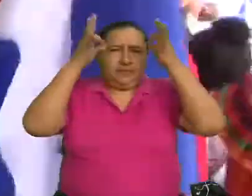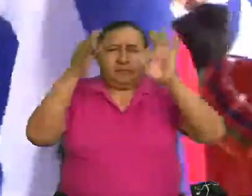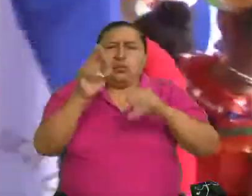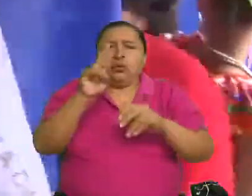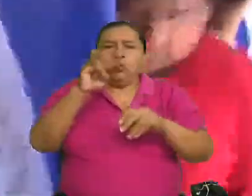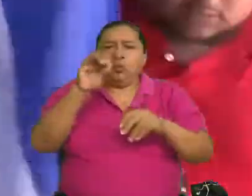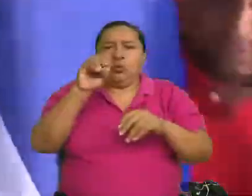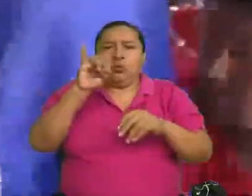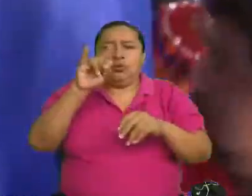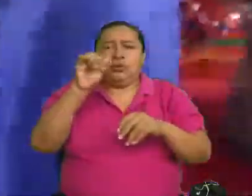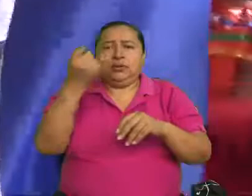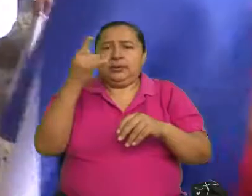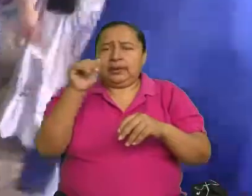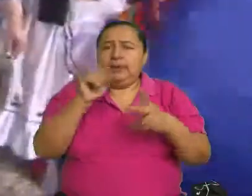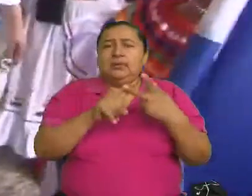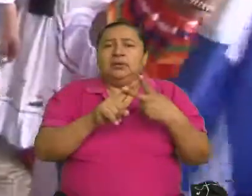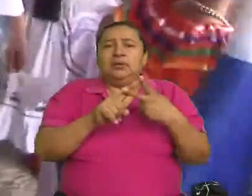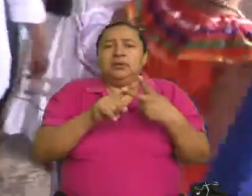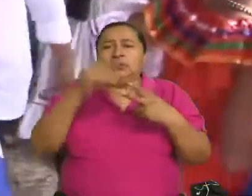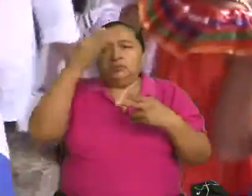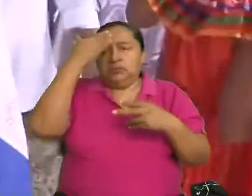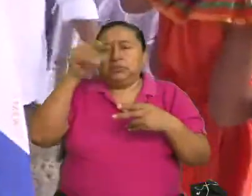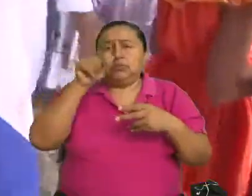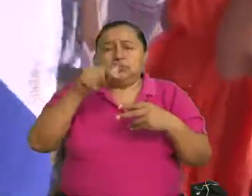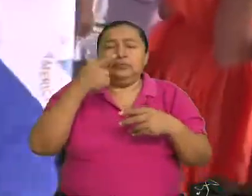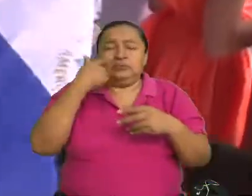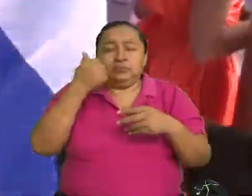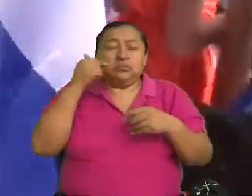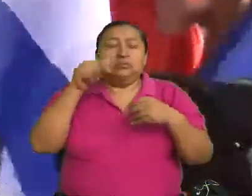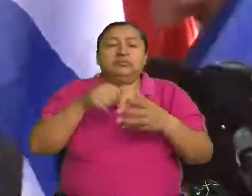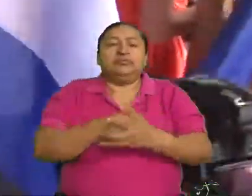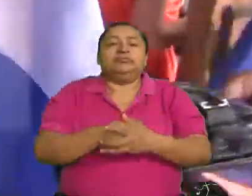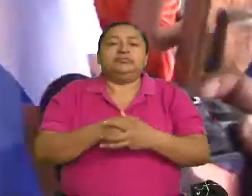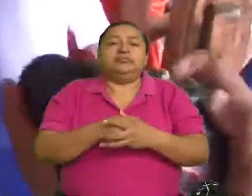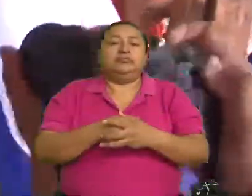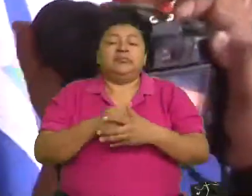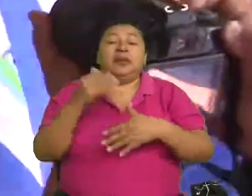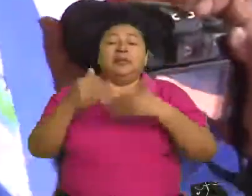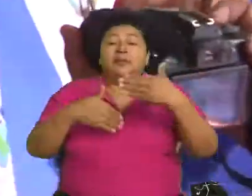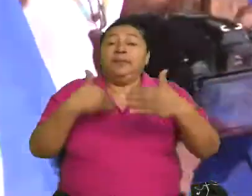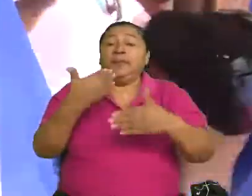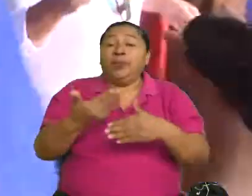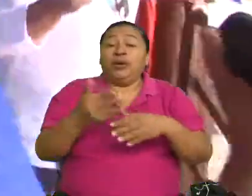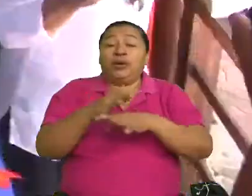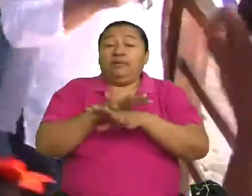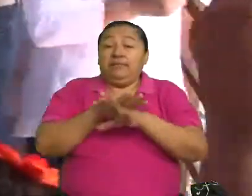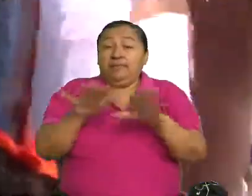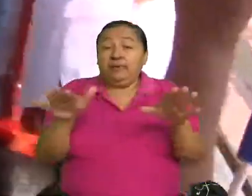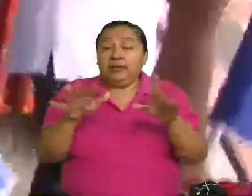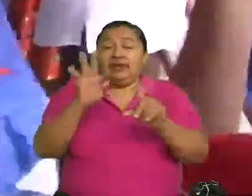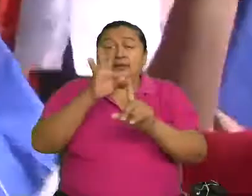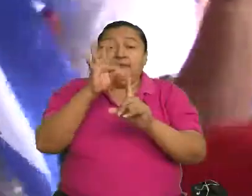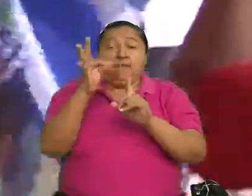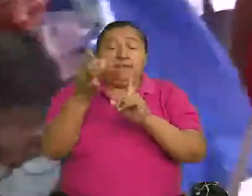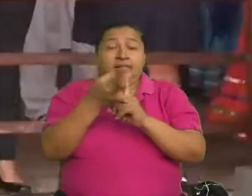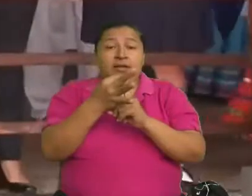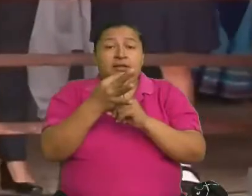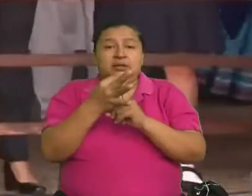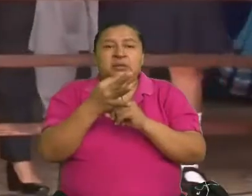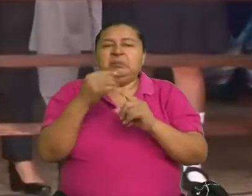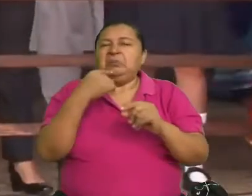pues, usted sabe, Francisco Morazán. Después que termina la Federación por